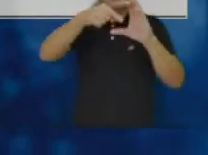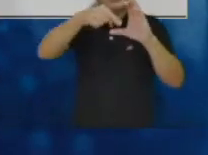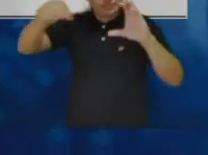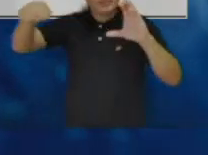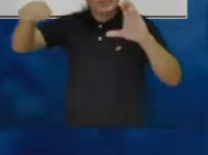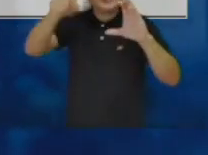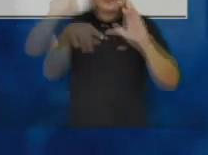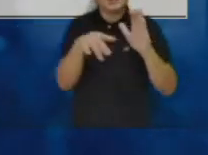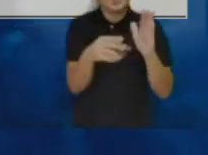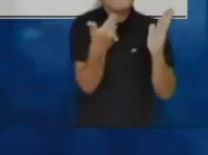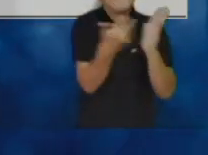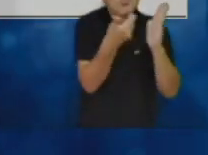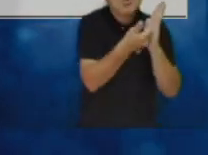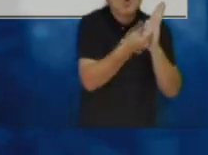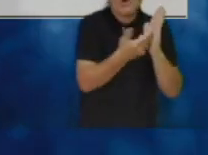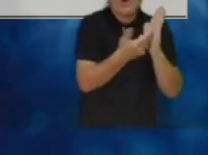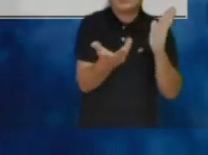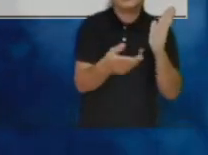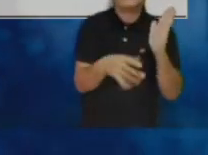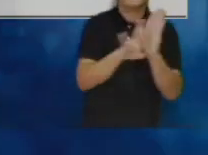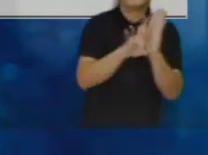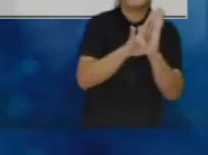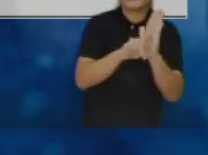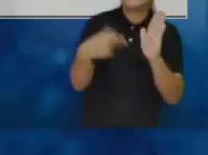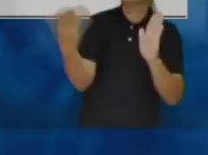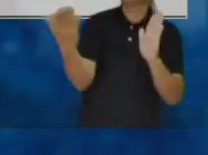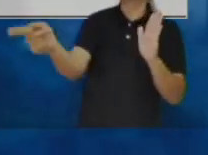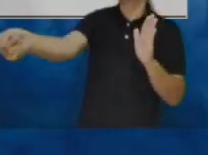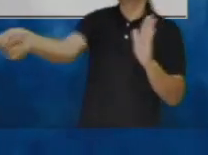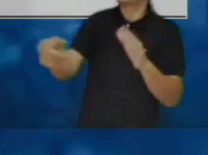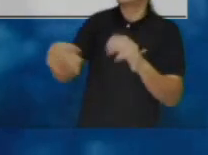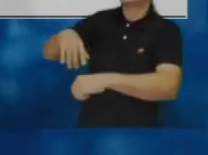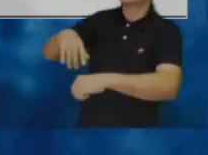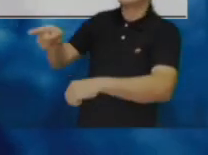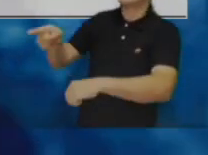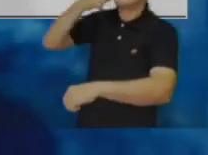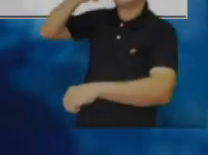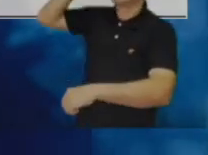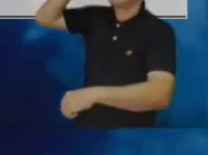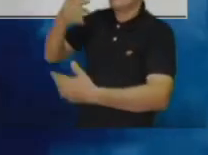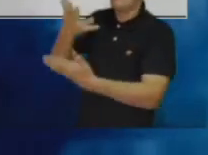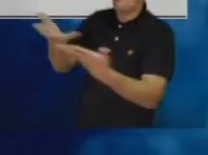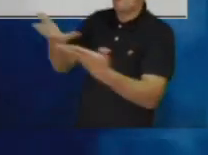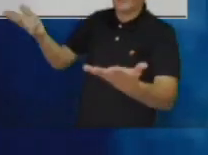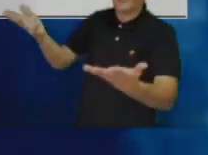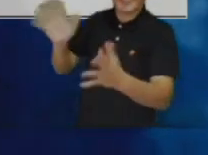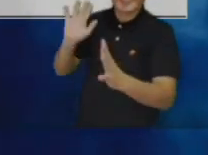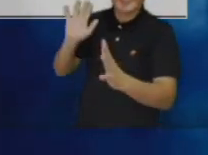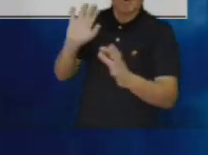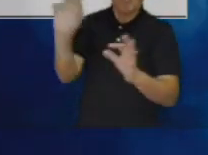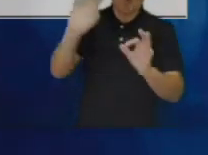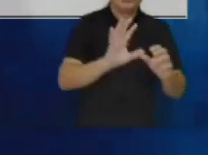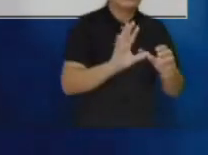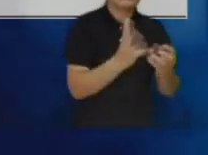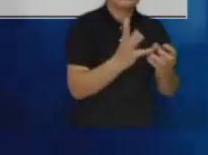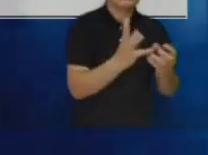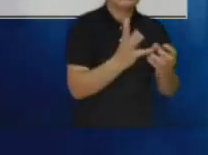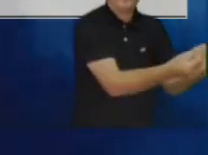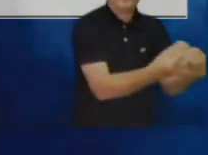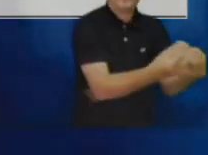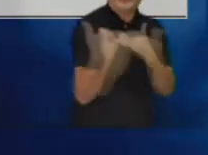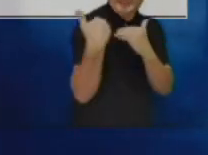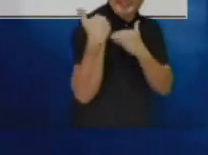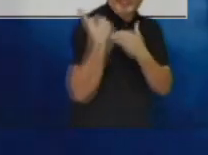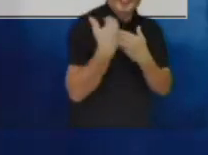una judicialización si fuera el caso. Entrar también en alianzas con otras administraciones